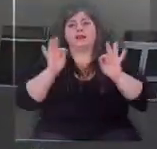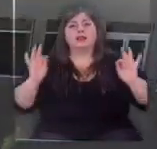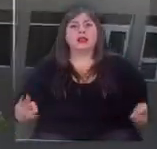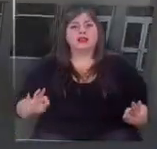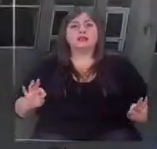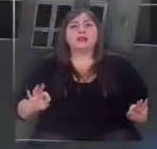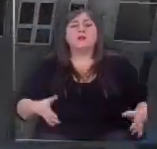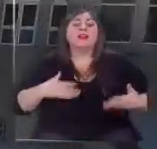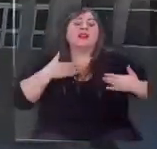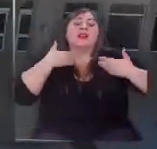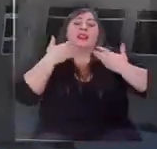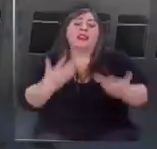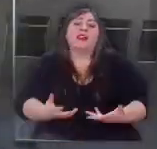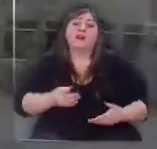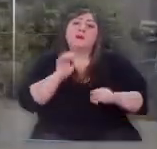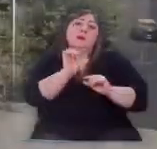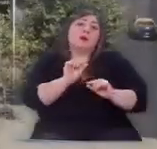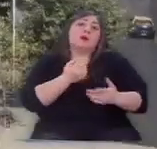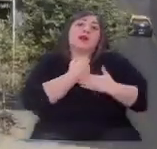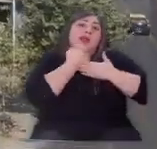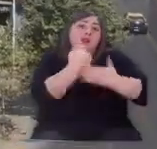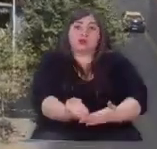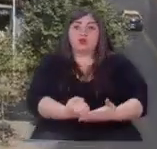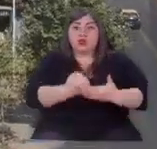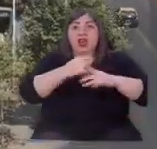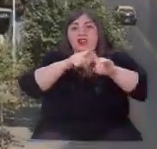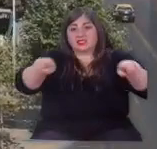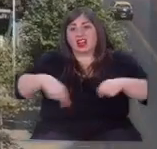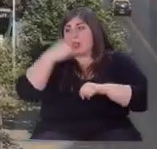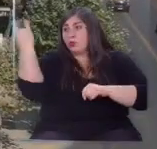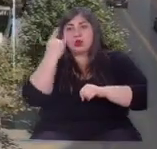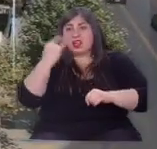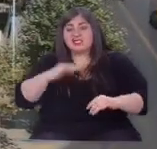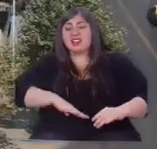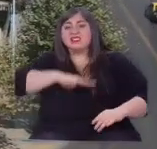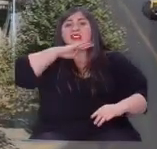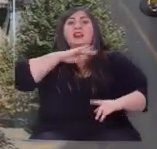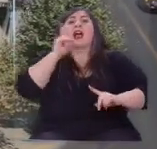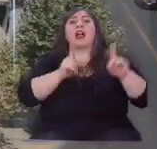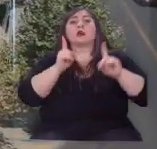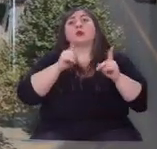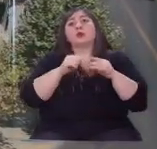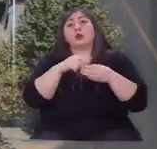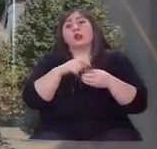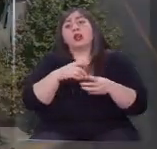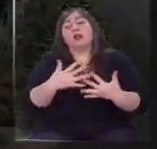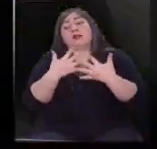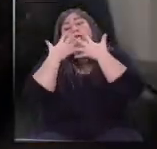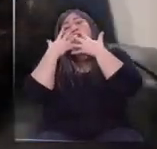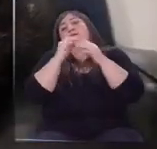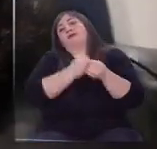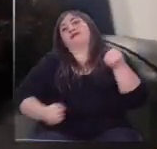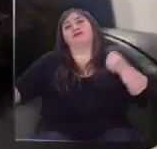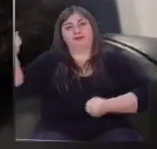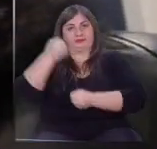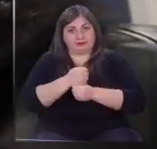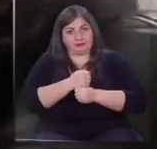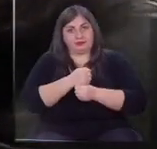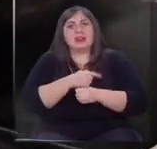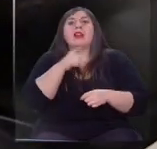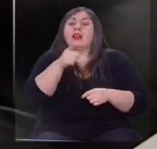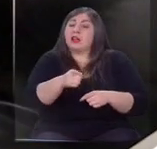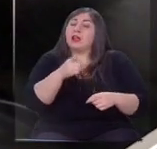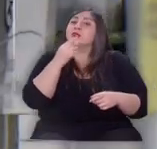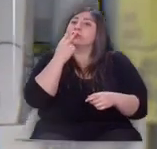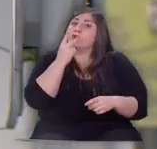dar un poco de oxígeno a salas de urgencia tochadas y suplir a aquellos que inevitablemente han ido sucumbiendo al coronavirus. Reconocen desde la